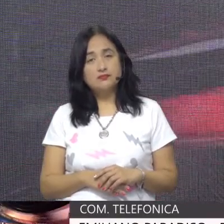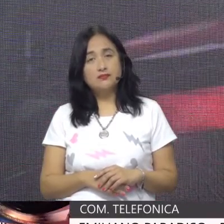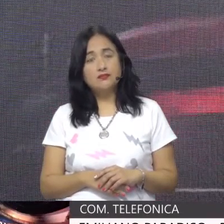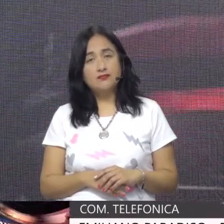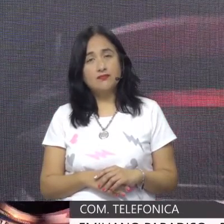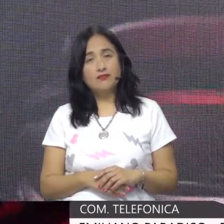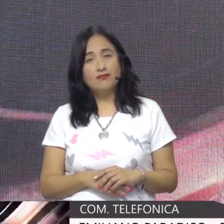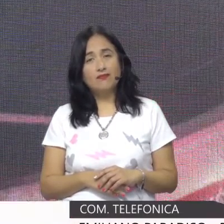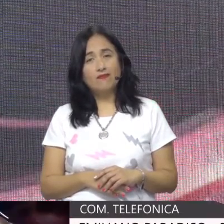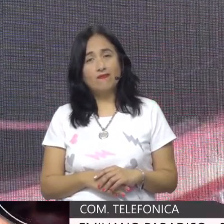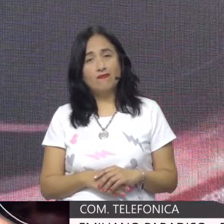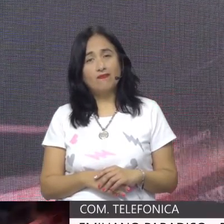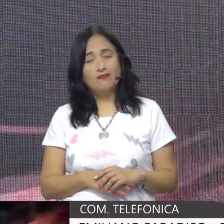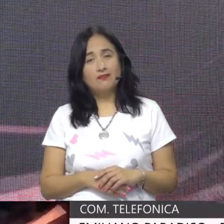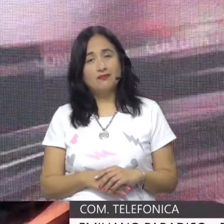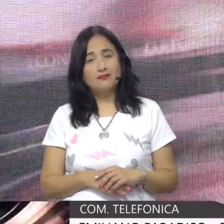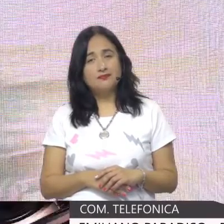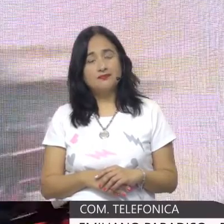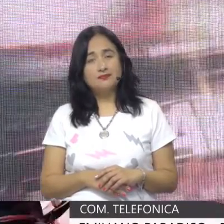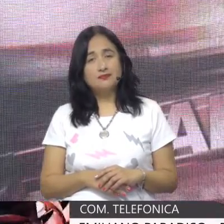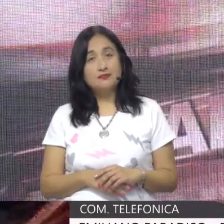lo que sale alguna